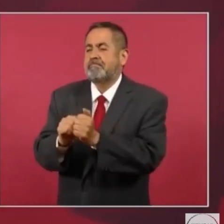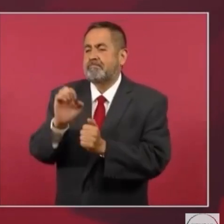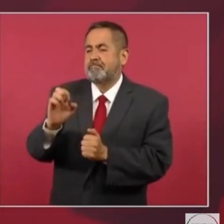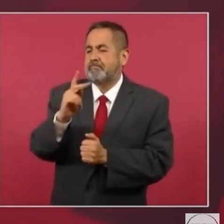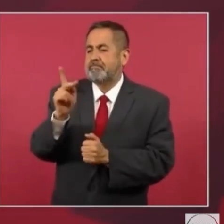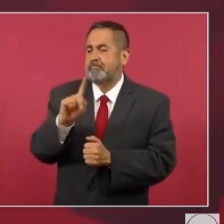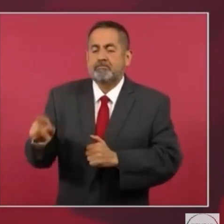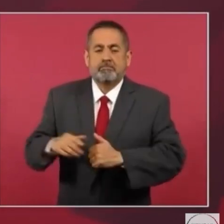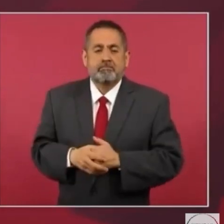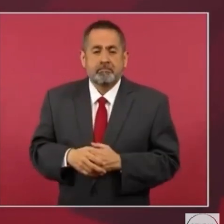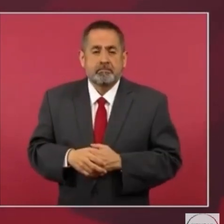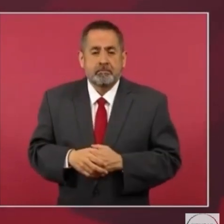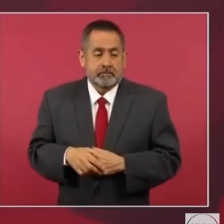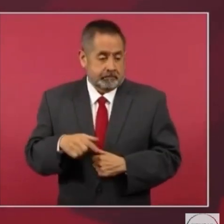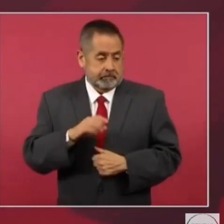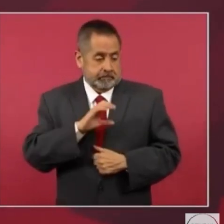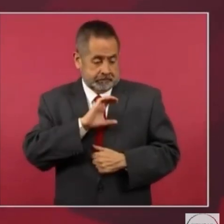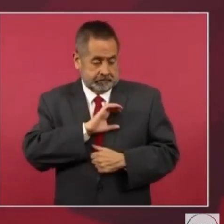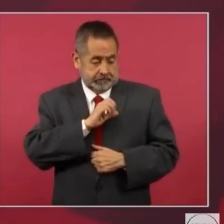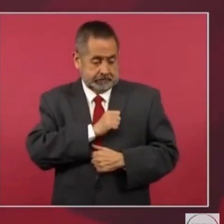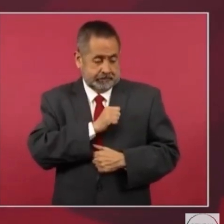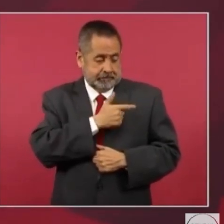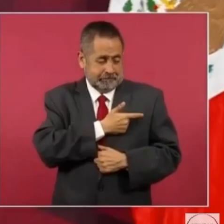y se vuelve sedillista